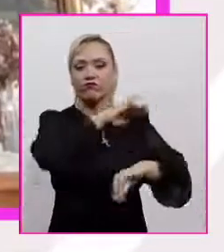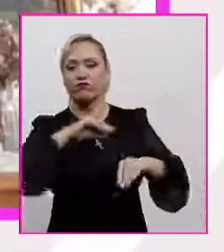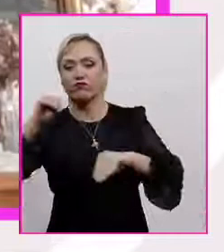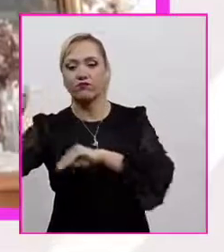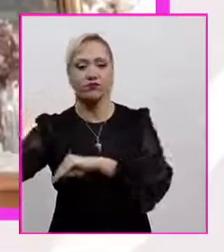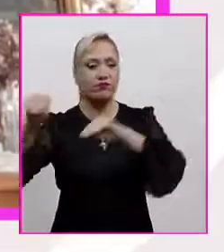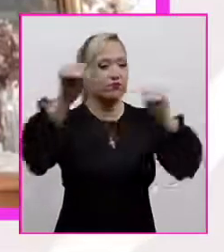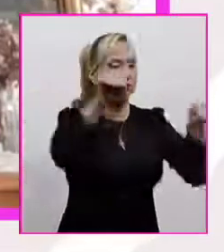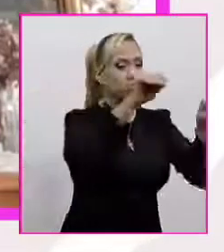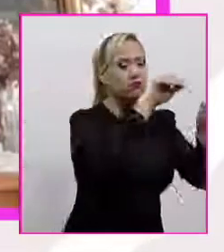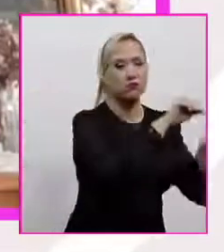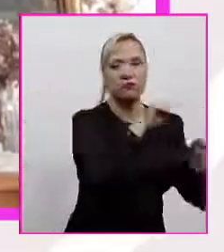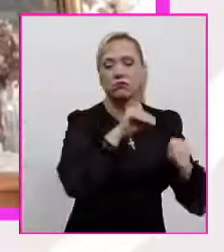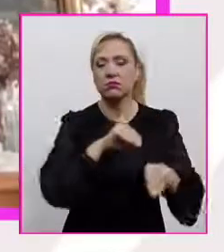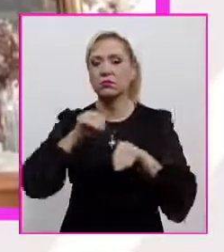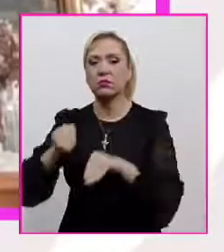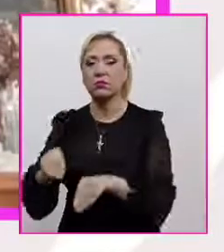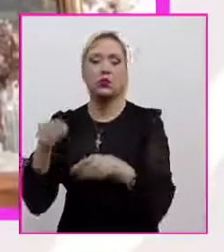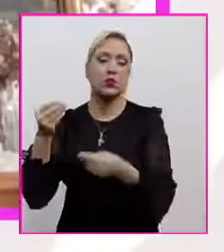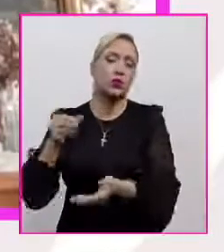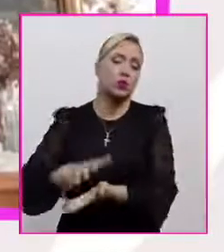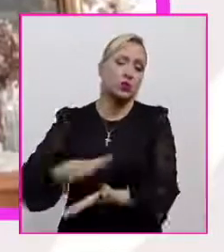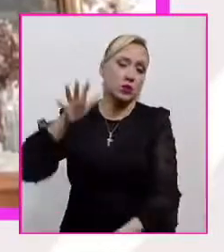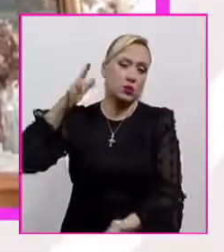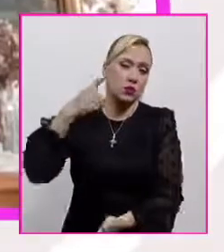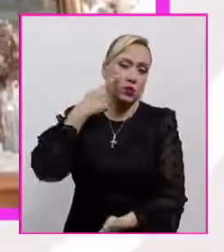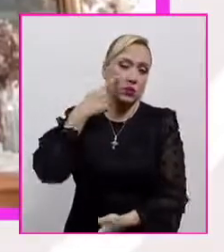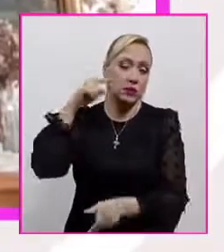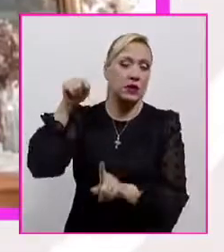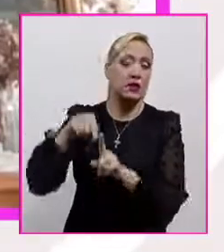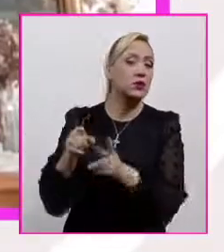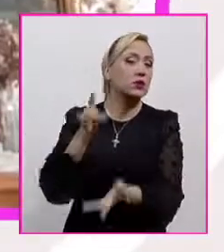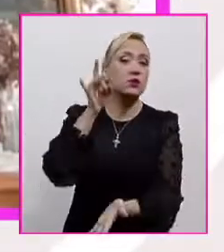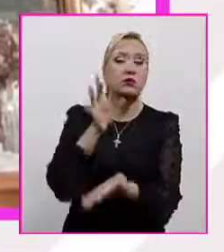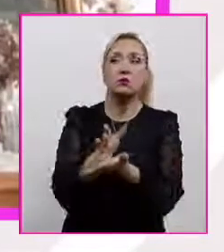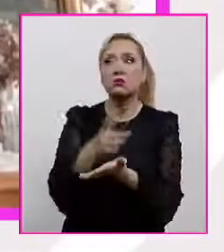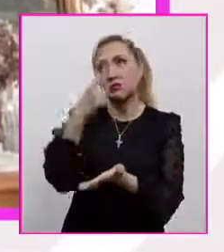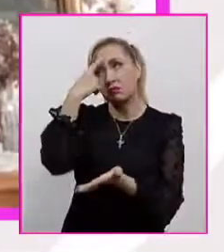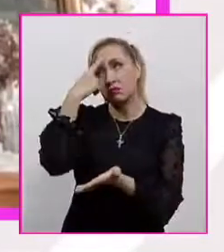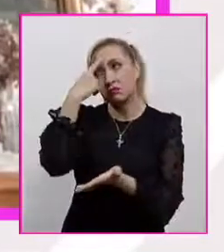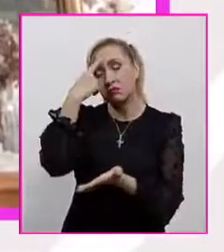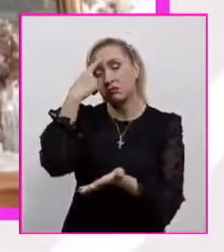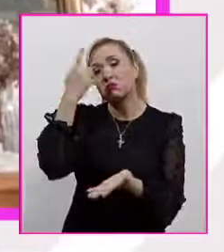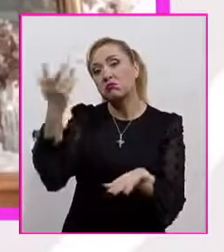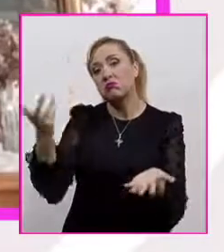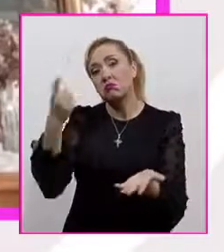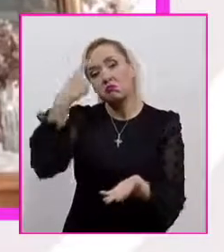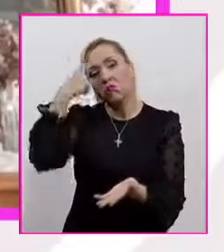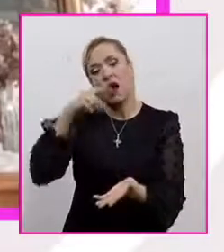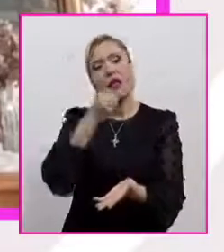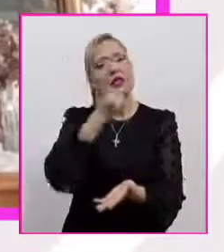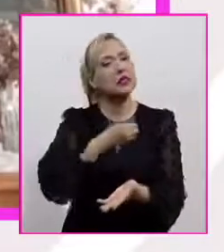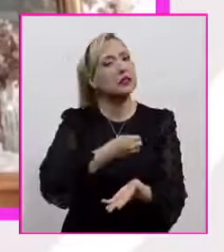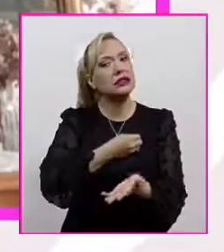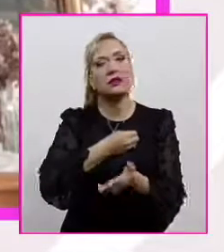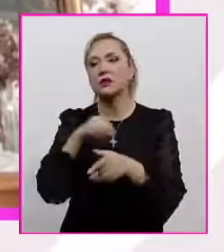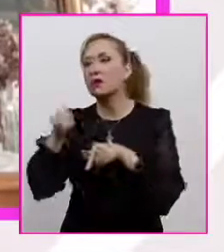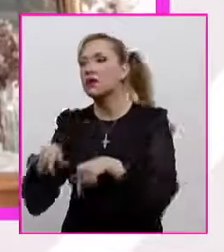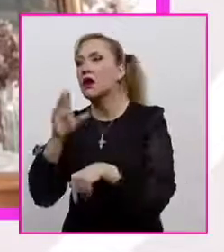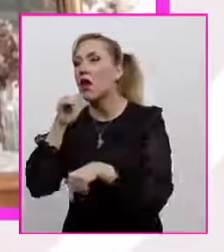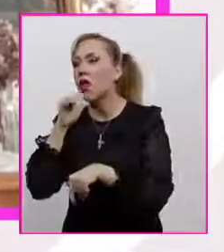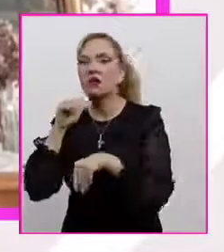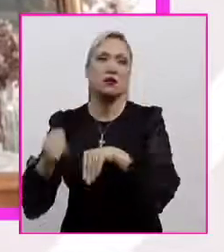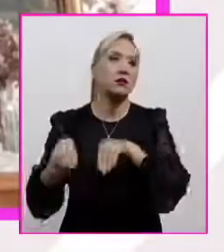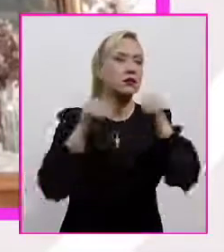humana. En muchos casos ha representado esta la única oportunidad de supervivencia, de progreso y de desarrollo para quienes